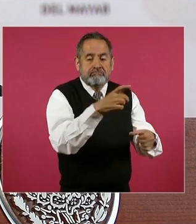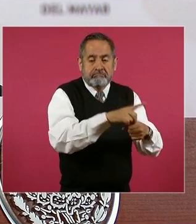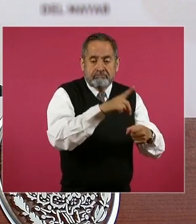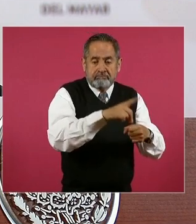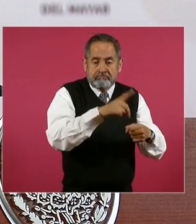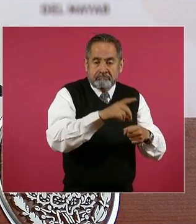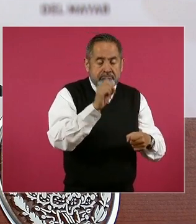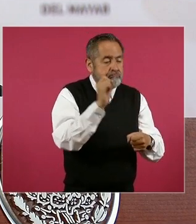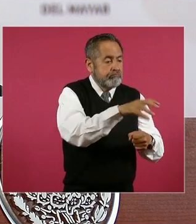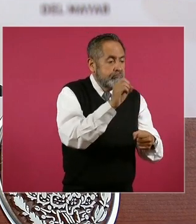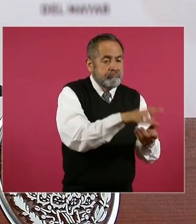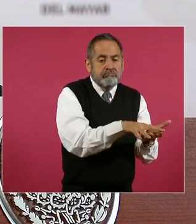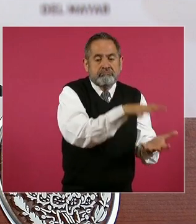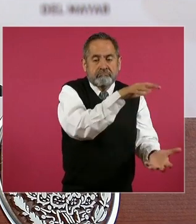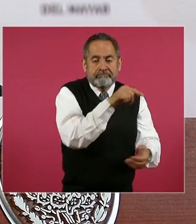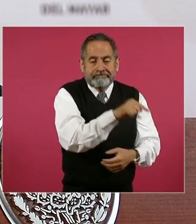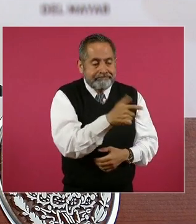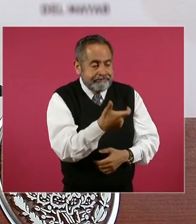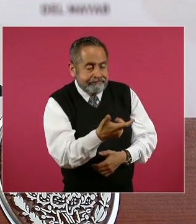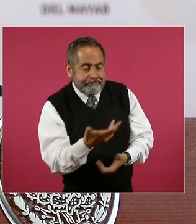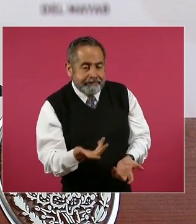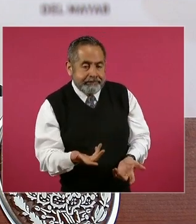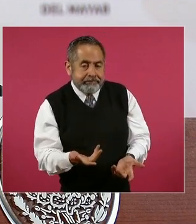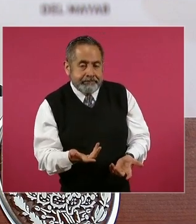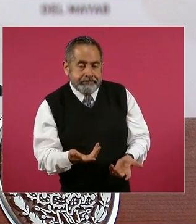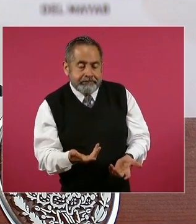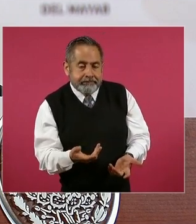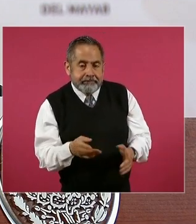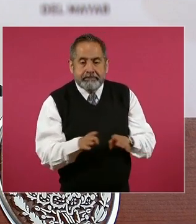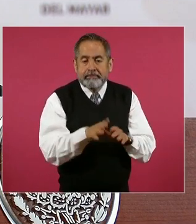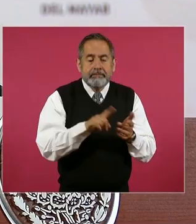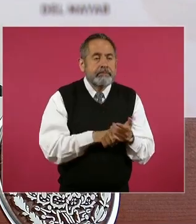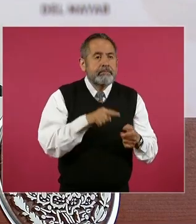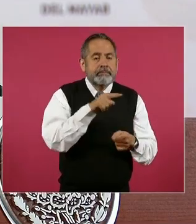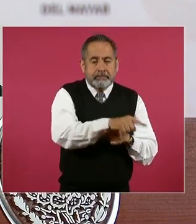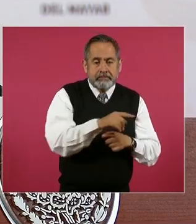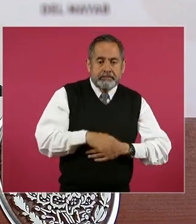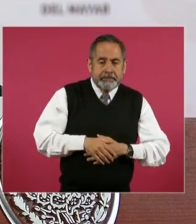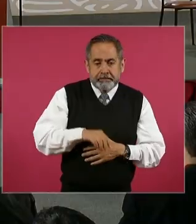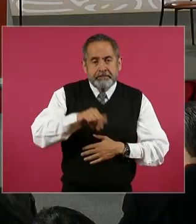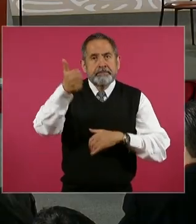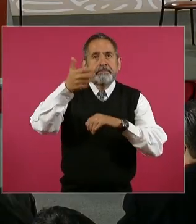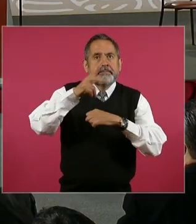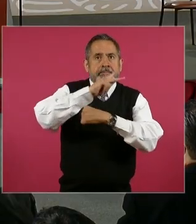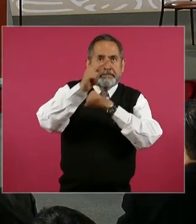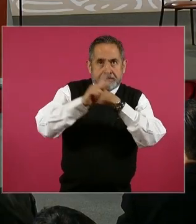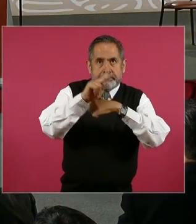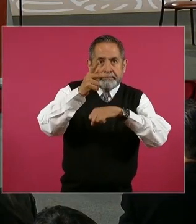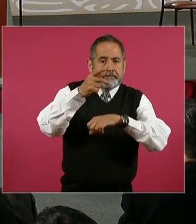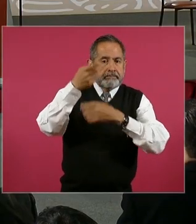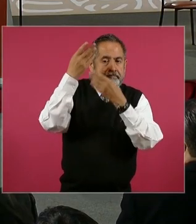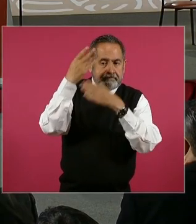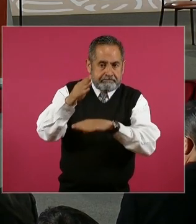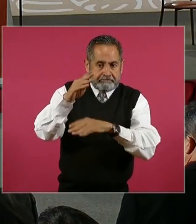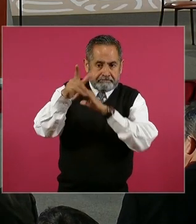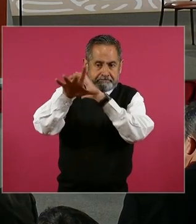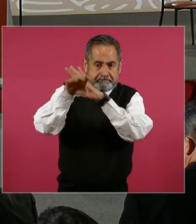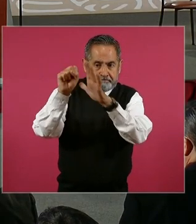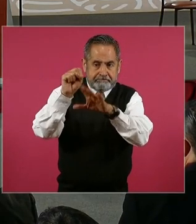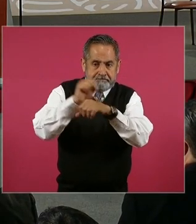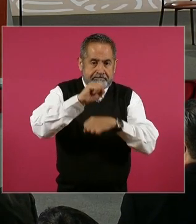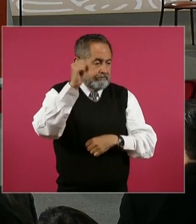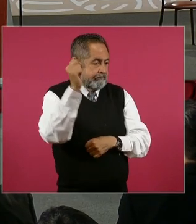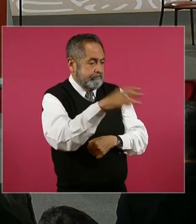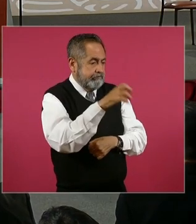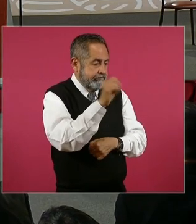movimientos por el movimiento contra la corrupción desde cuentas en el extranjero hemos se han